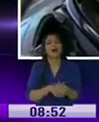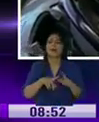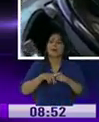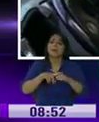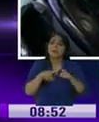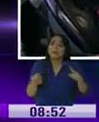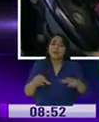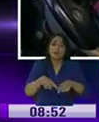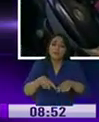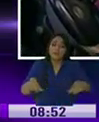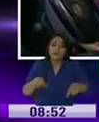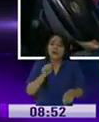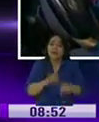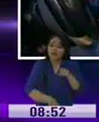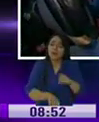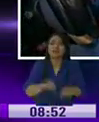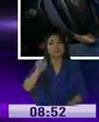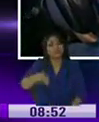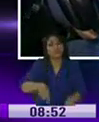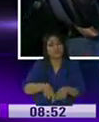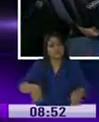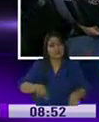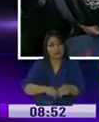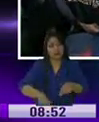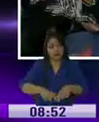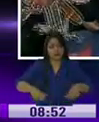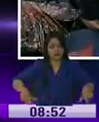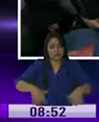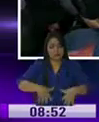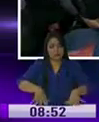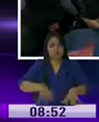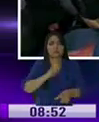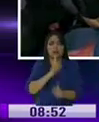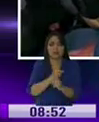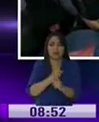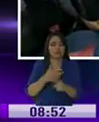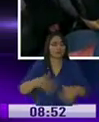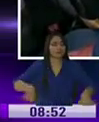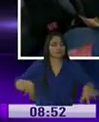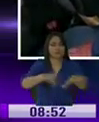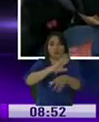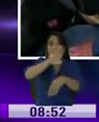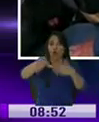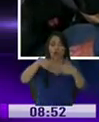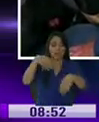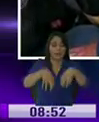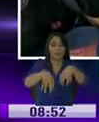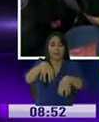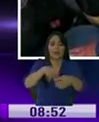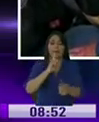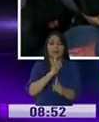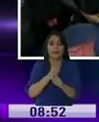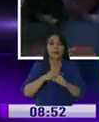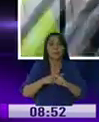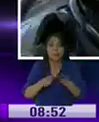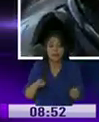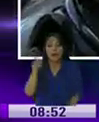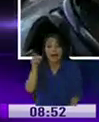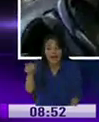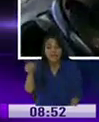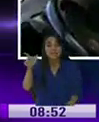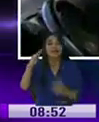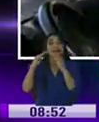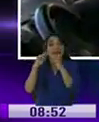si la vía está rota. Claro que está rota, es un desastre. Esa vía de Saraguro está un verdadero desastre, pero que evidentemente la autoridad tiene